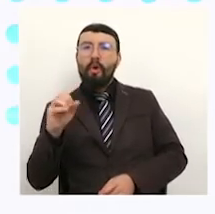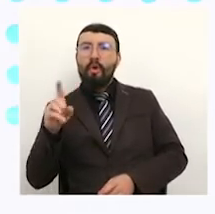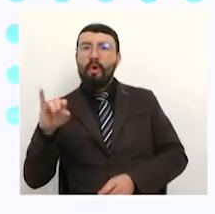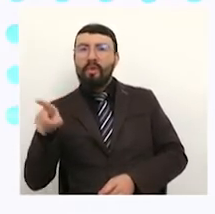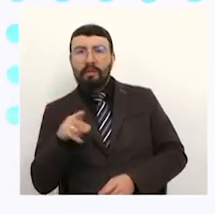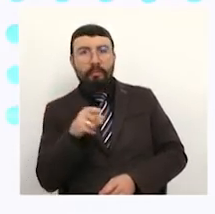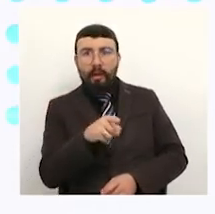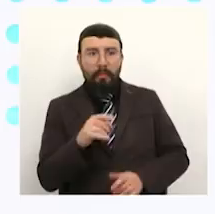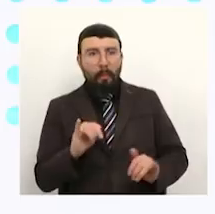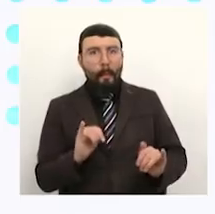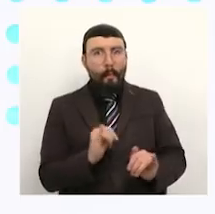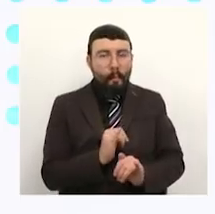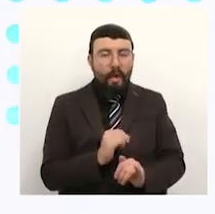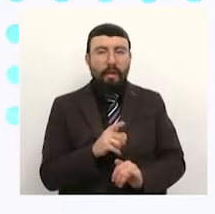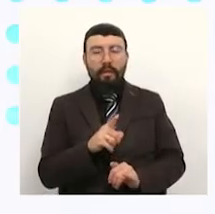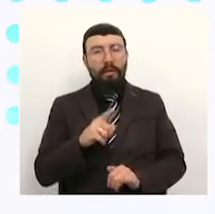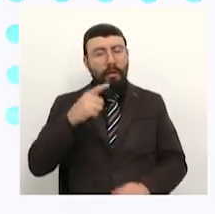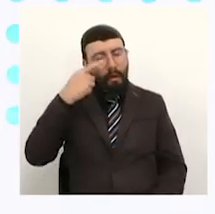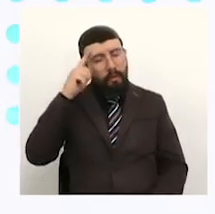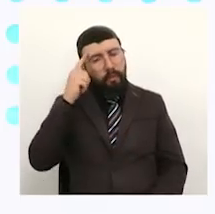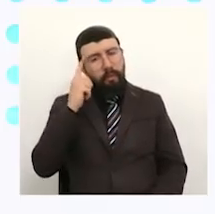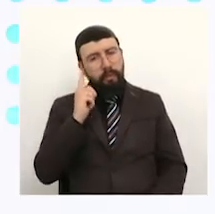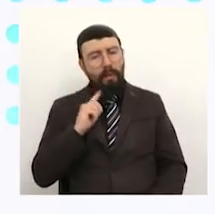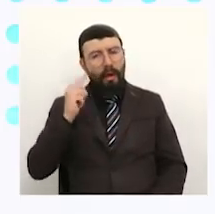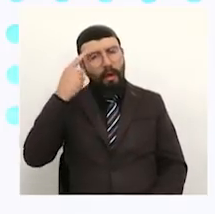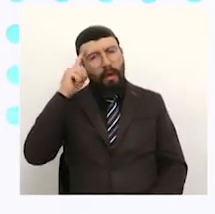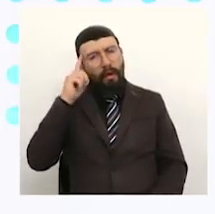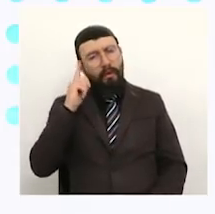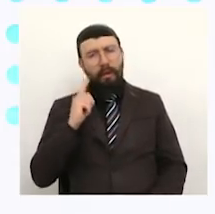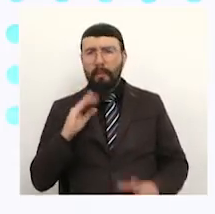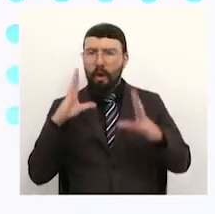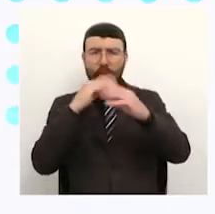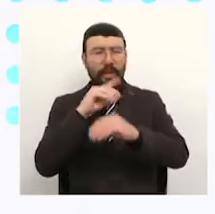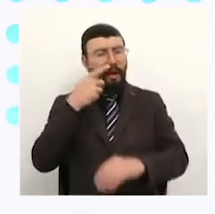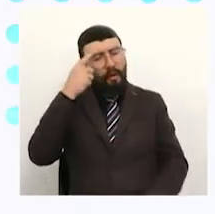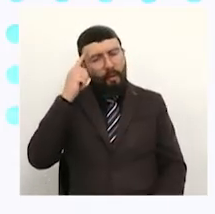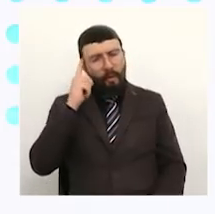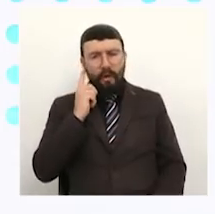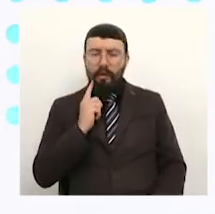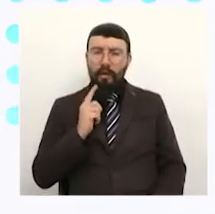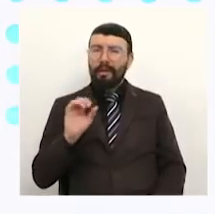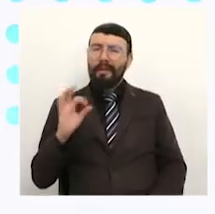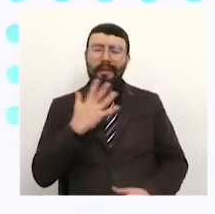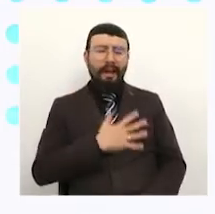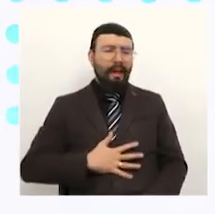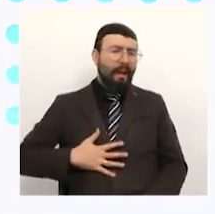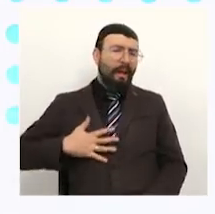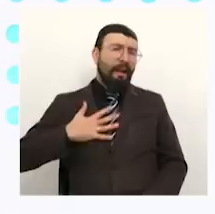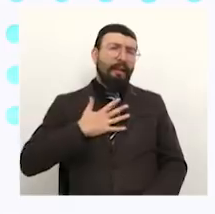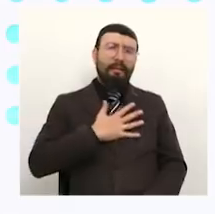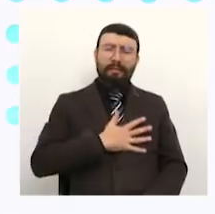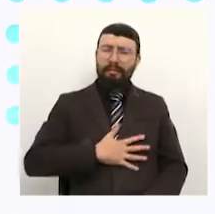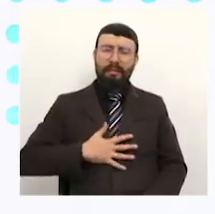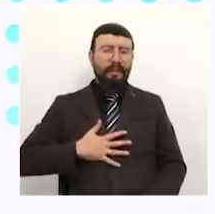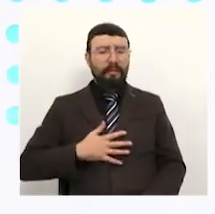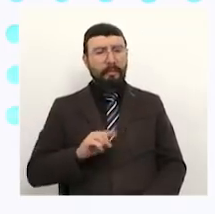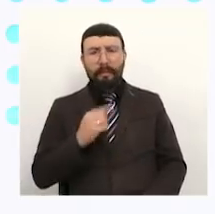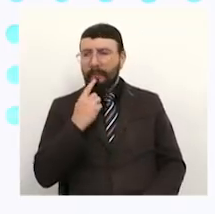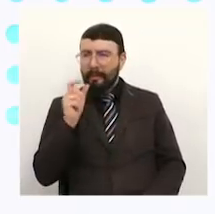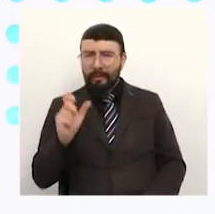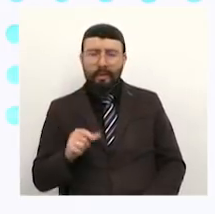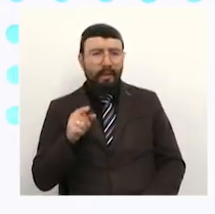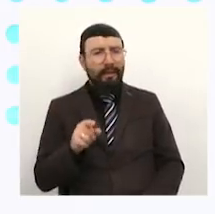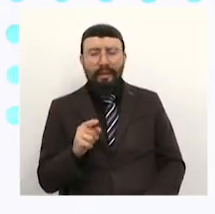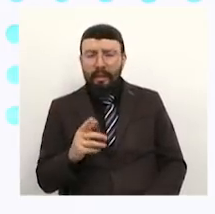fiebre de predominio nocturno la sudoración importante y malestar general la astenia dinamia que quiere decir que es que estamos como muy